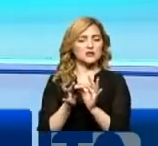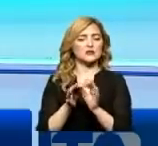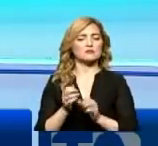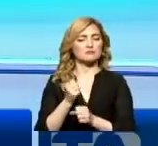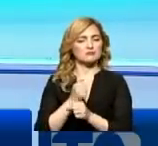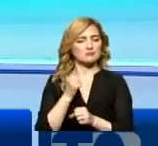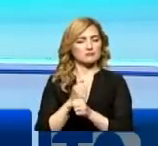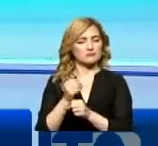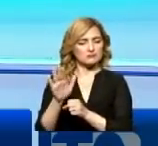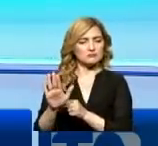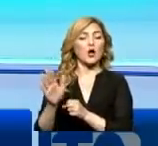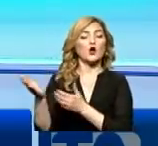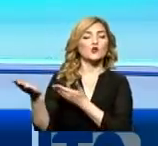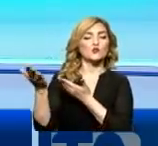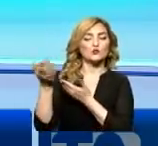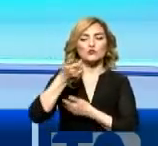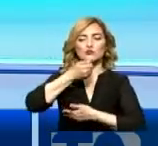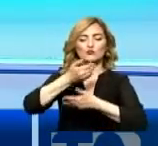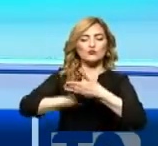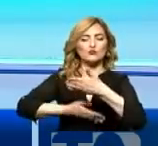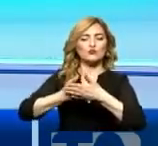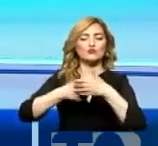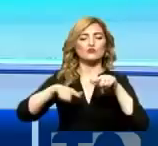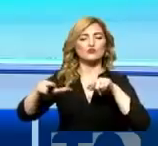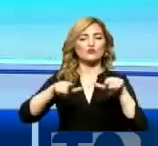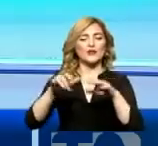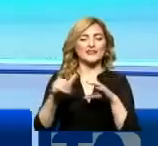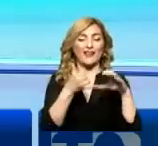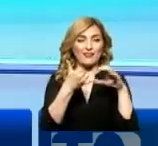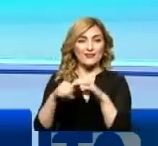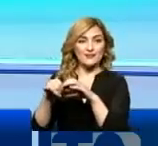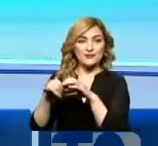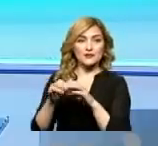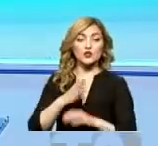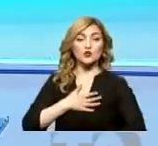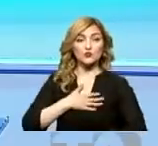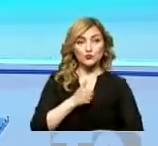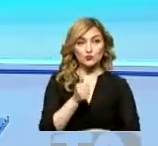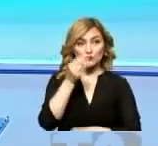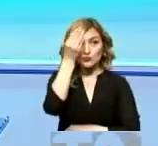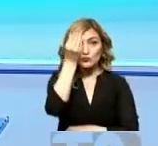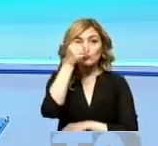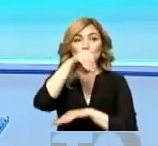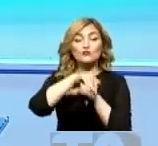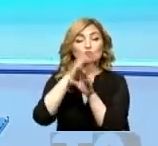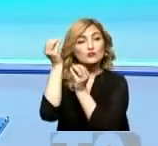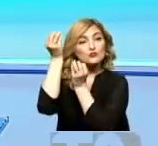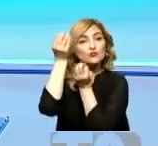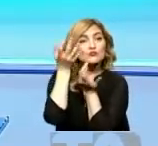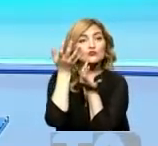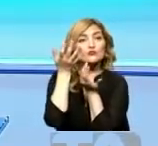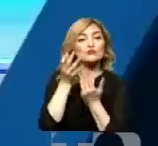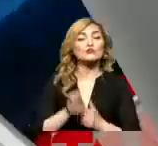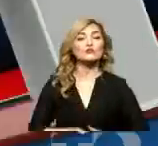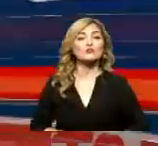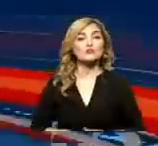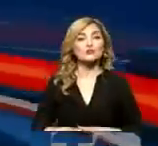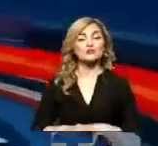Carlos Acoto nos amplía la información desde la península de Santa Elena. Hola Carlos, ¿cómo estás? Buenas tardes, adelante.